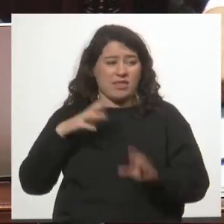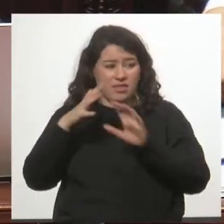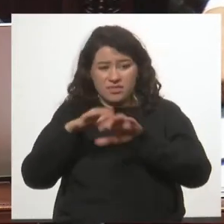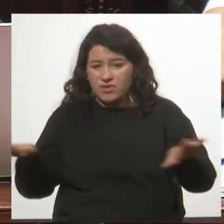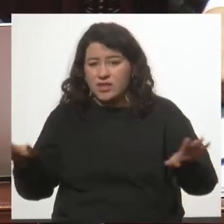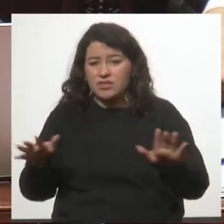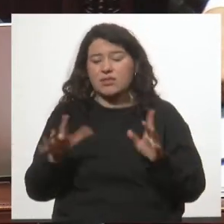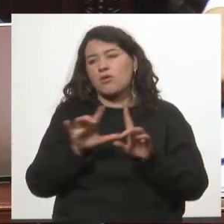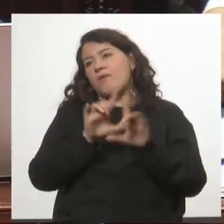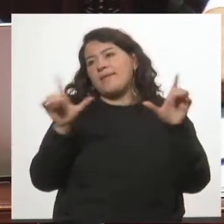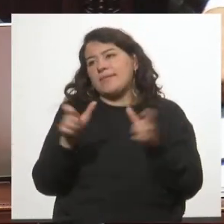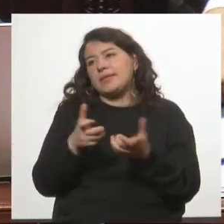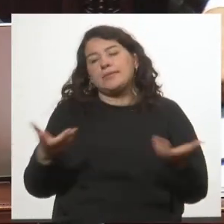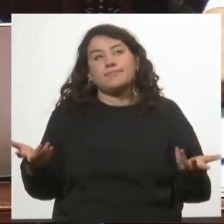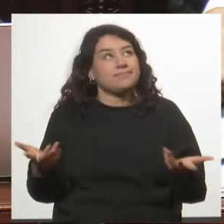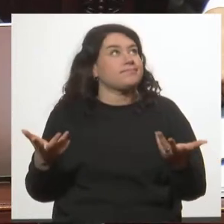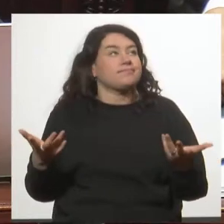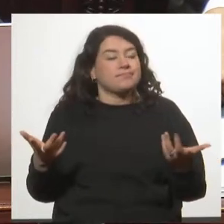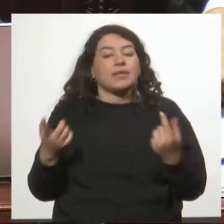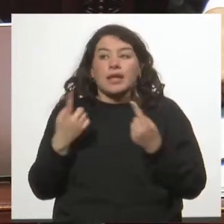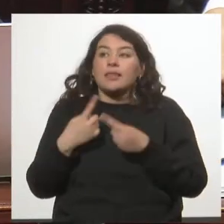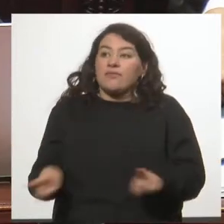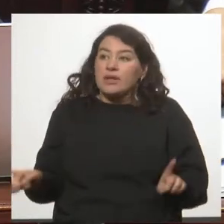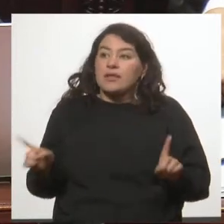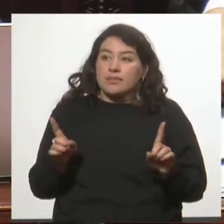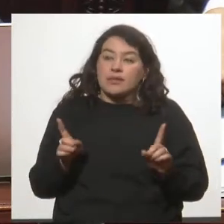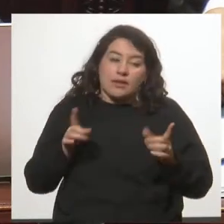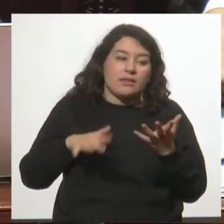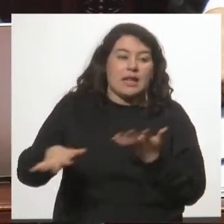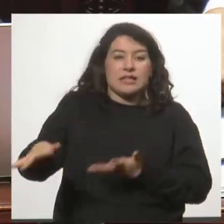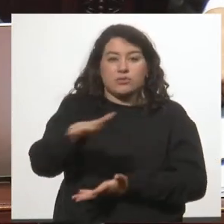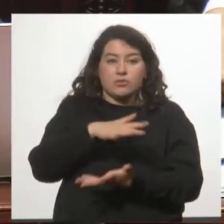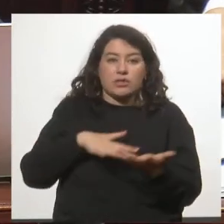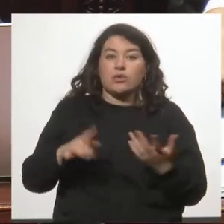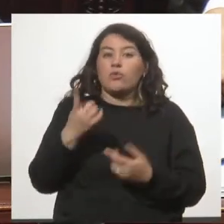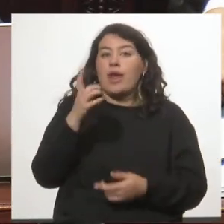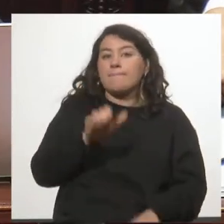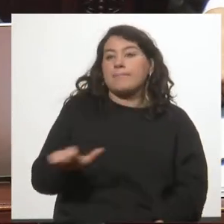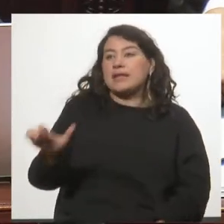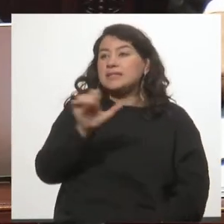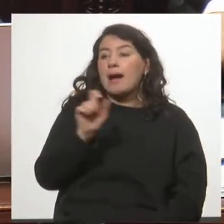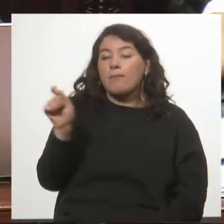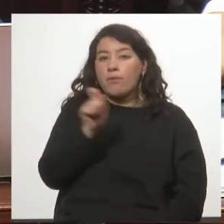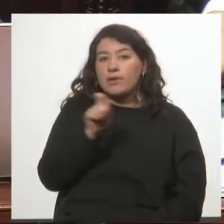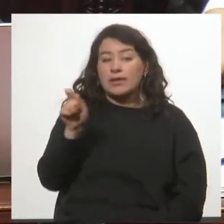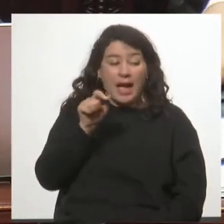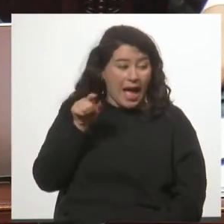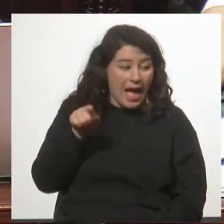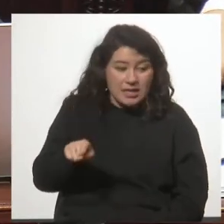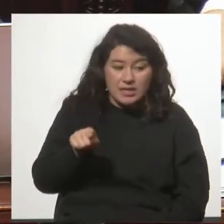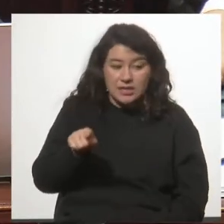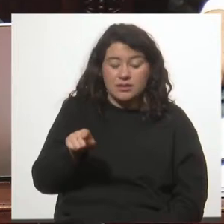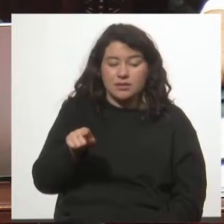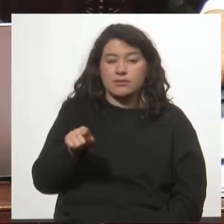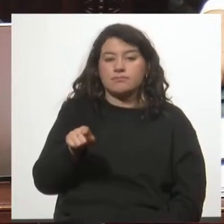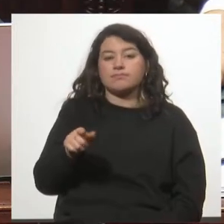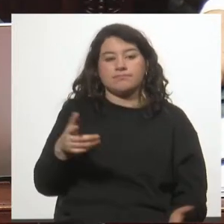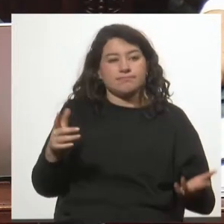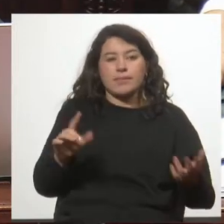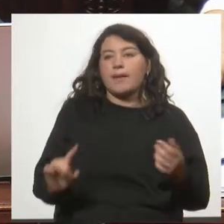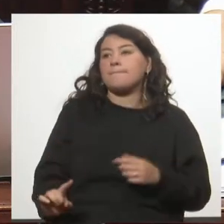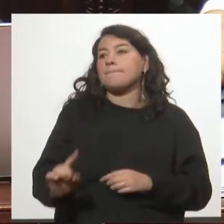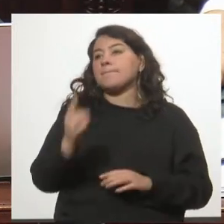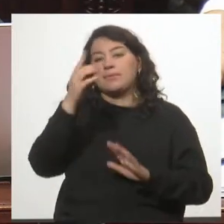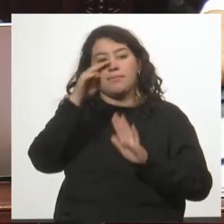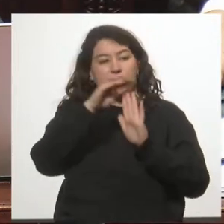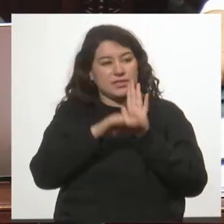claramente distinto o incluso a la situación de una empresa pública dónde está el principio